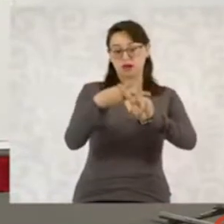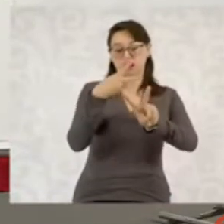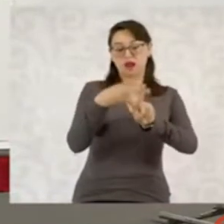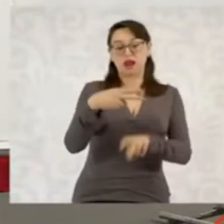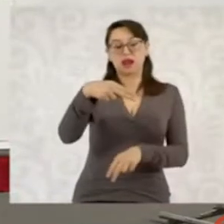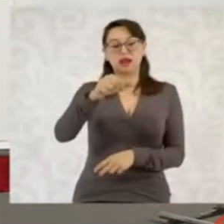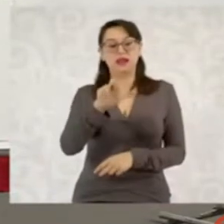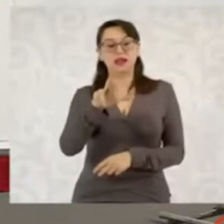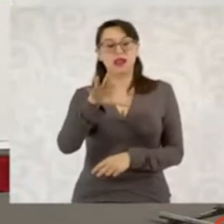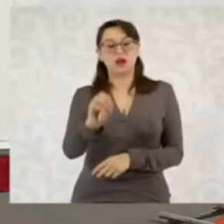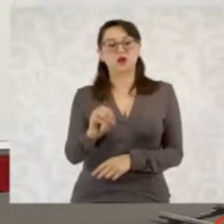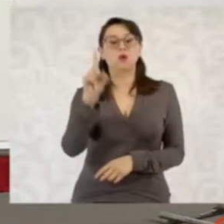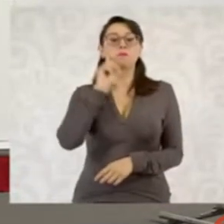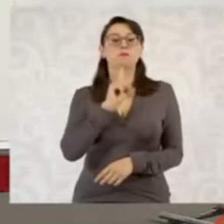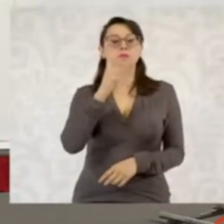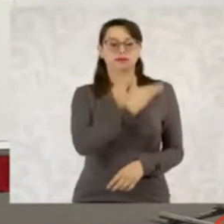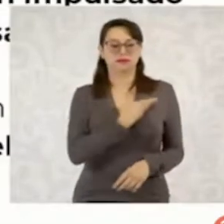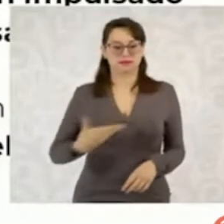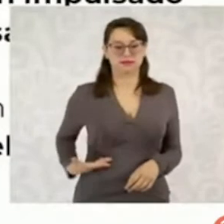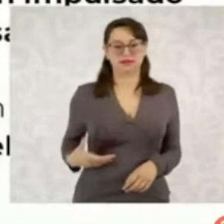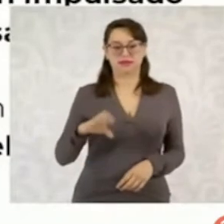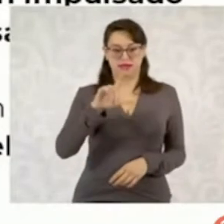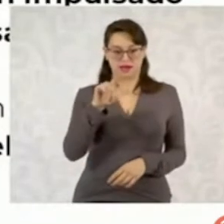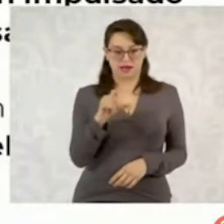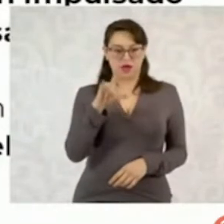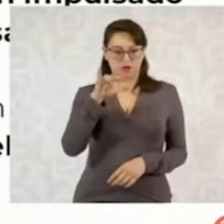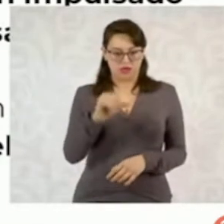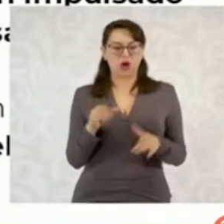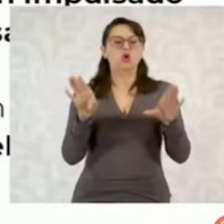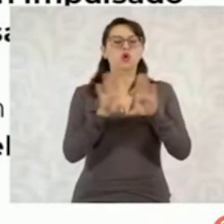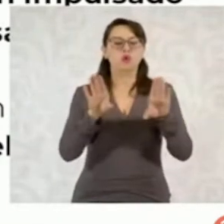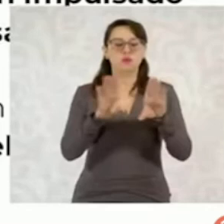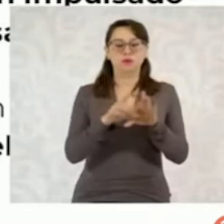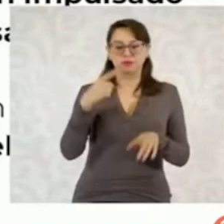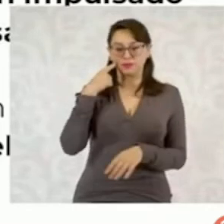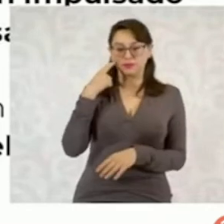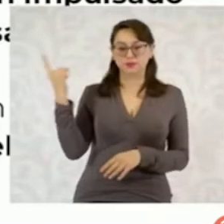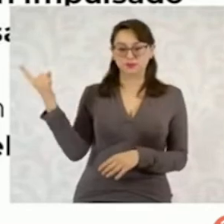hashtag narcopresidenta Claudia suma